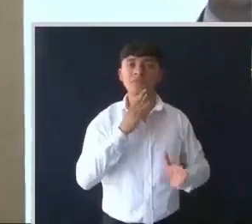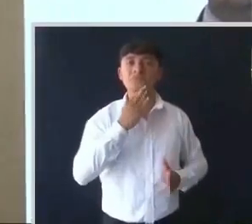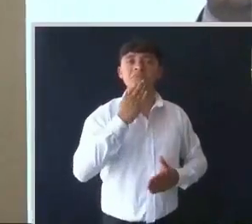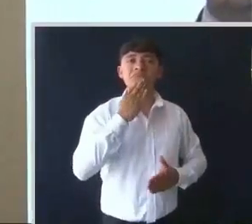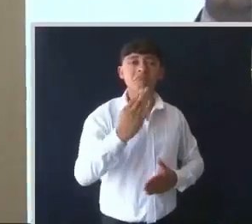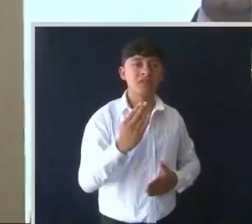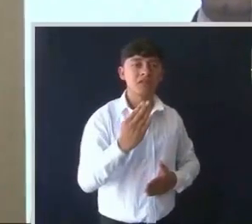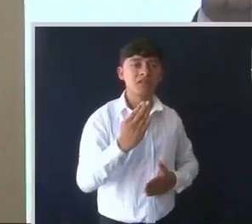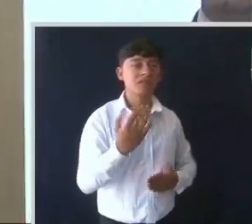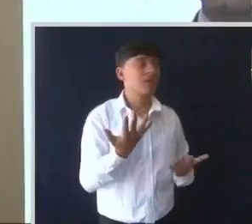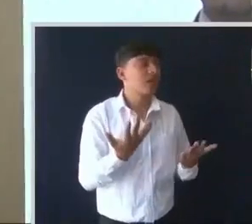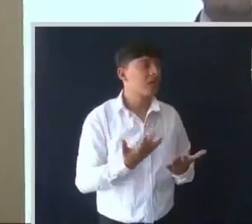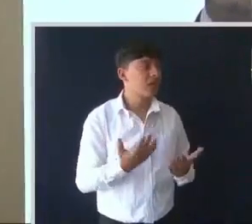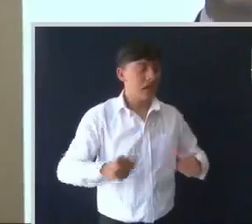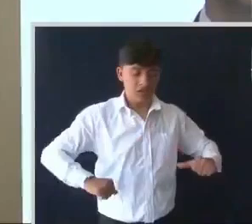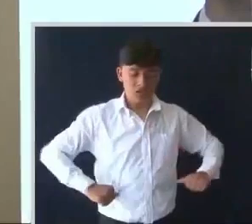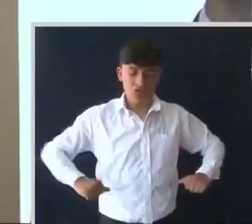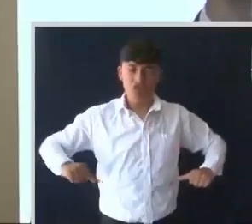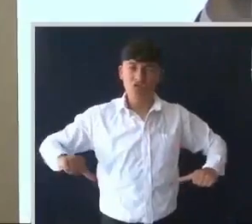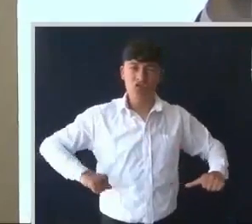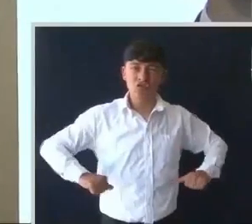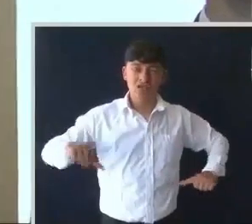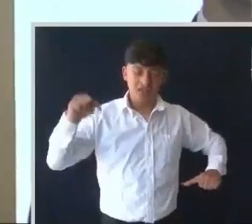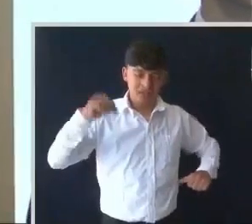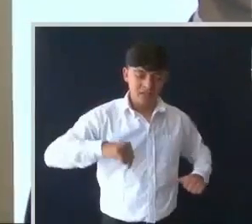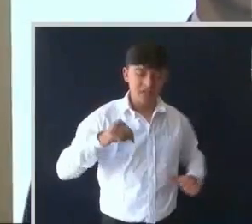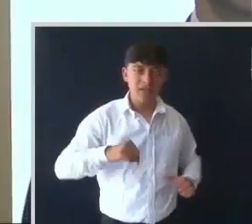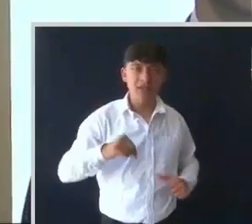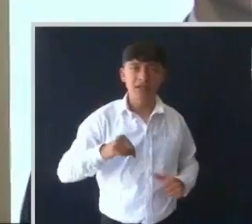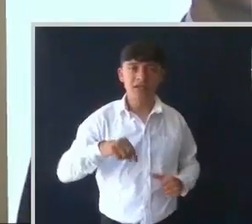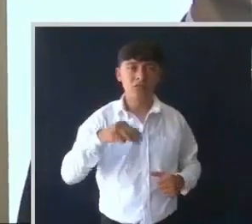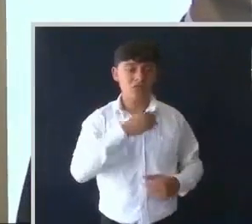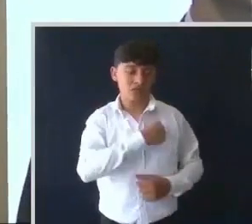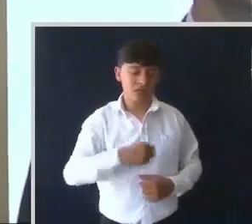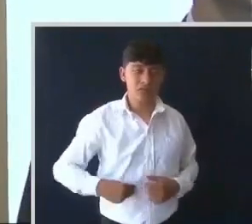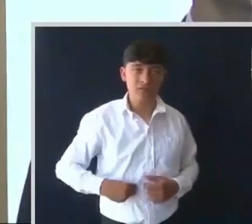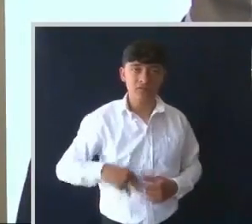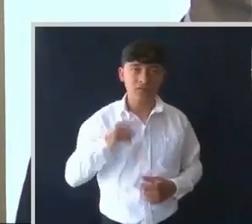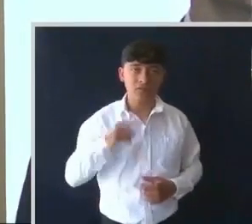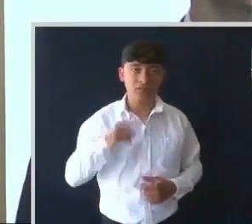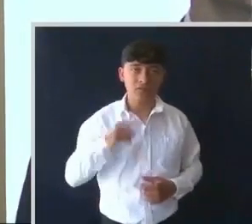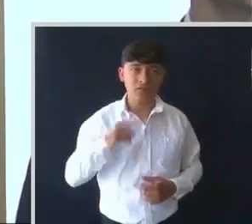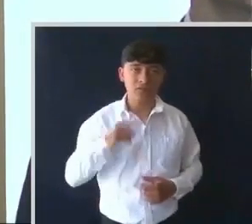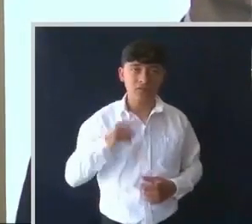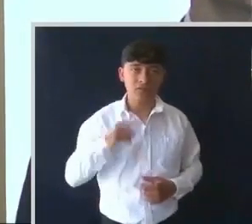requiere nuestro municipio. Eso es lo que representa el centro administrativo de Morelia.